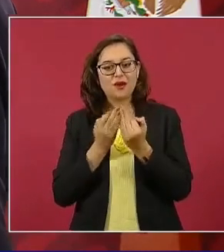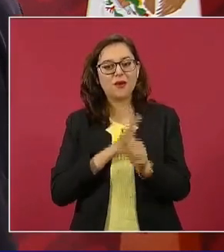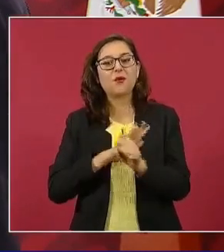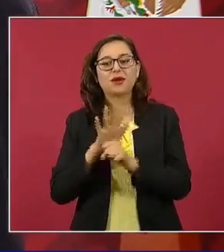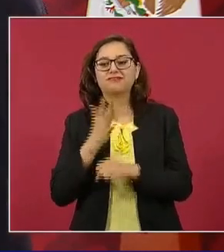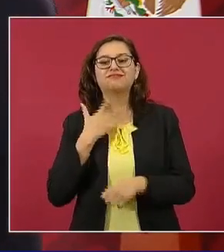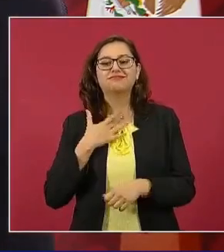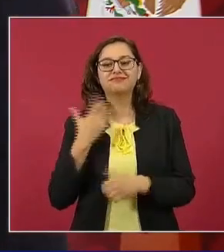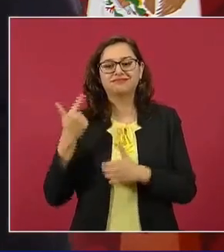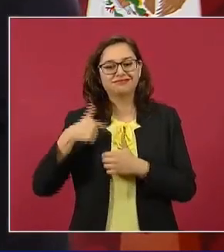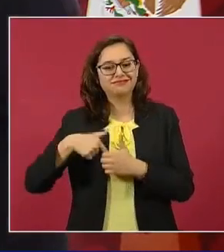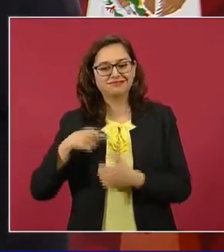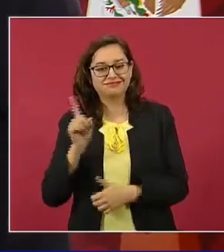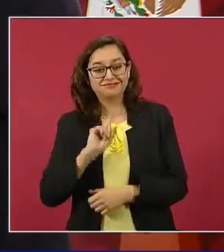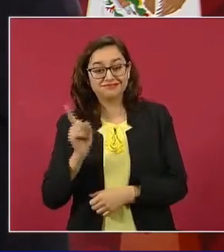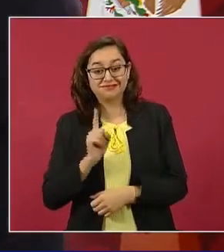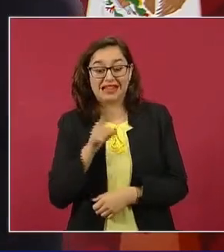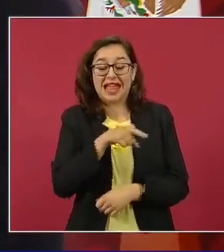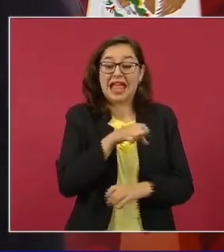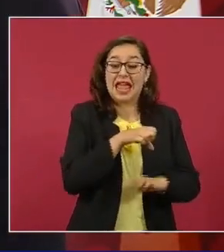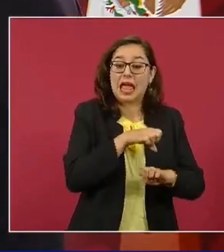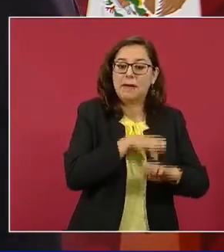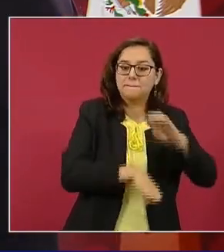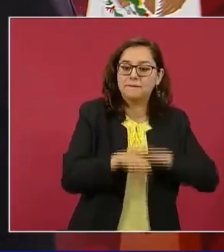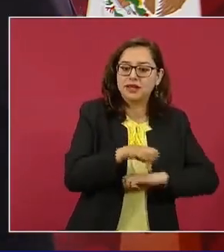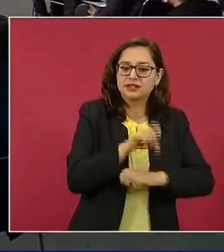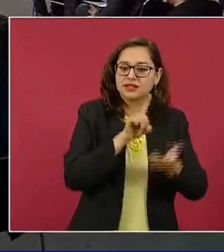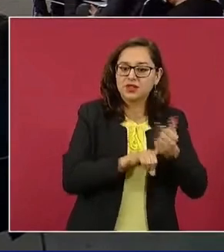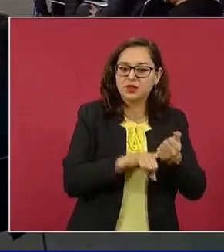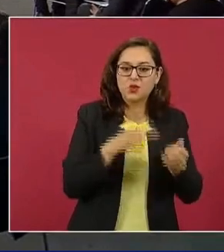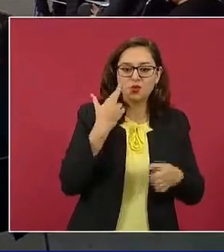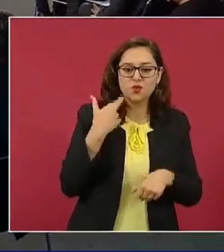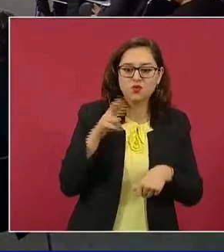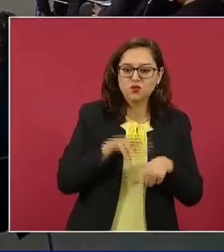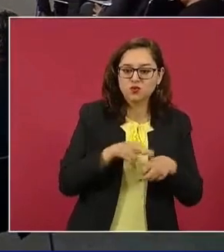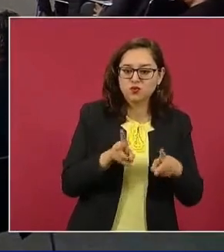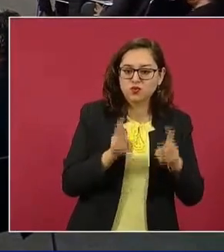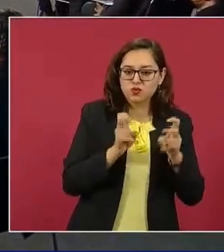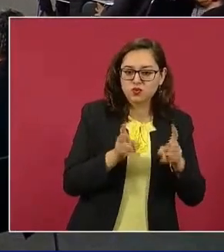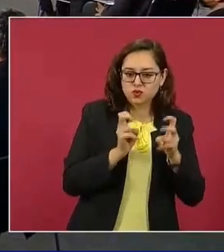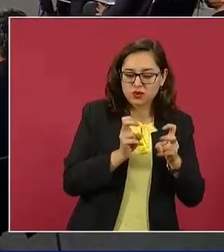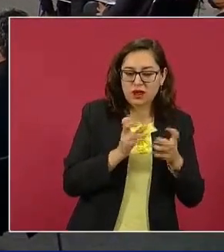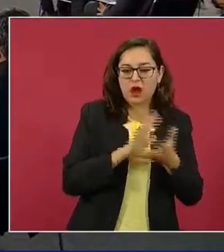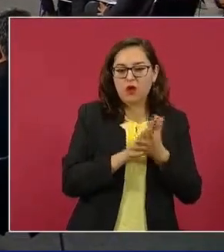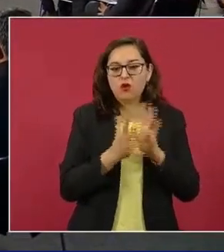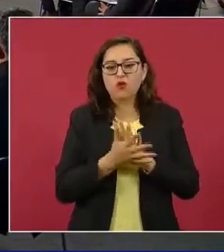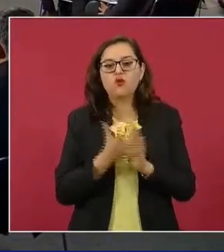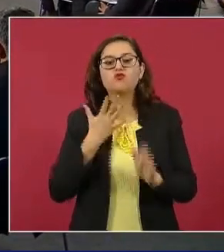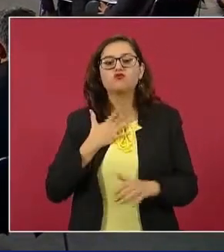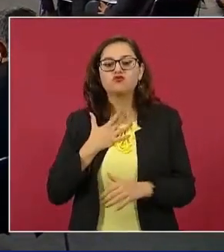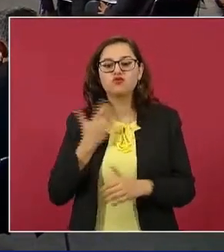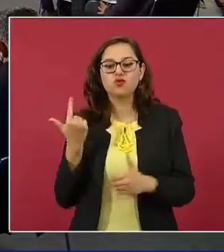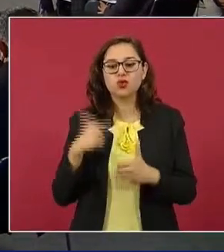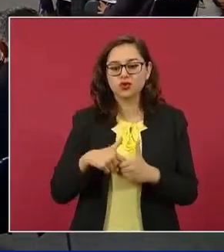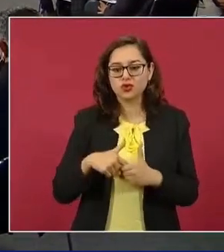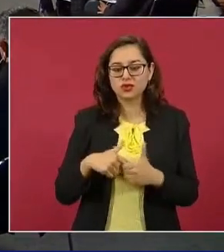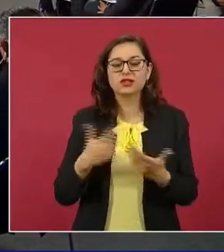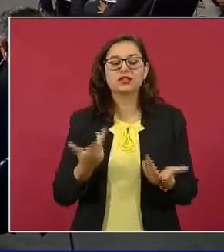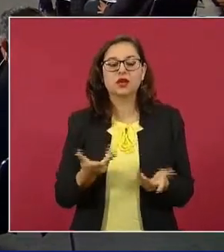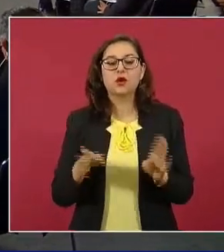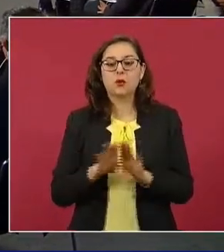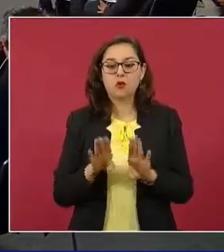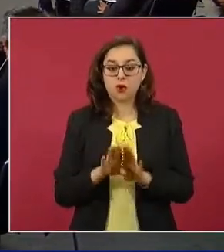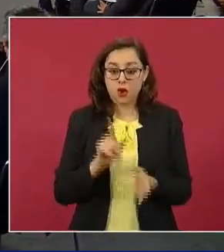empresarial organizado, porque es muy común que en la mayoría de las gasolineras no nos den los litros